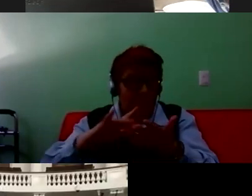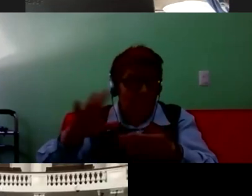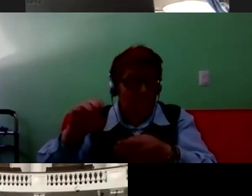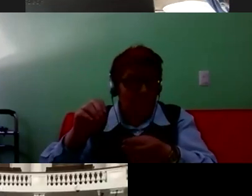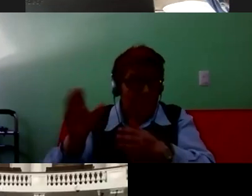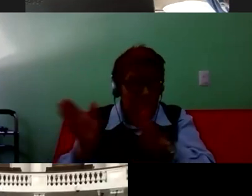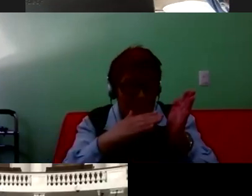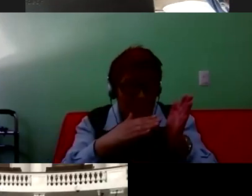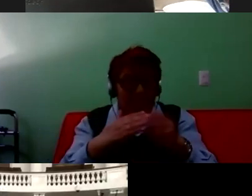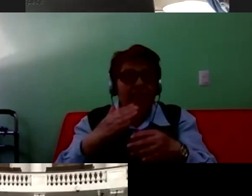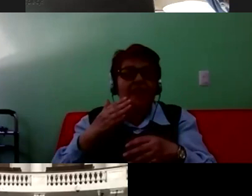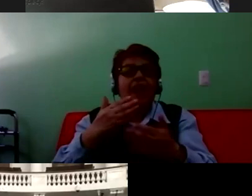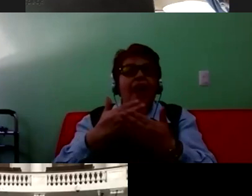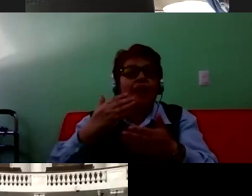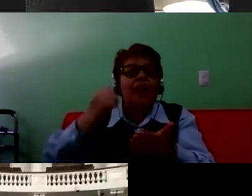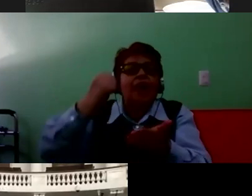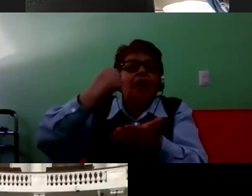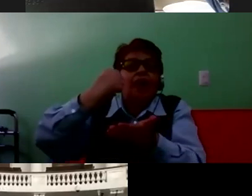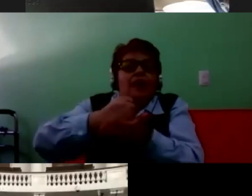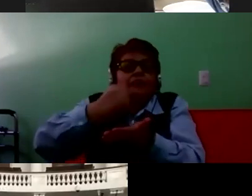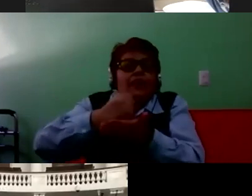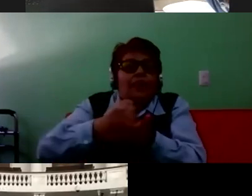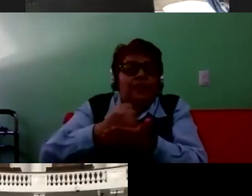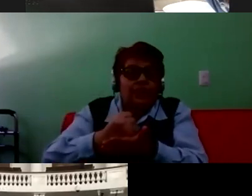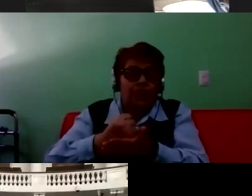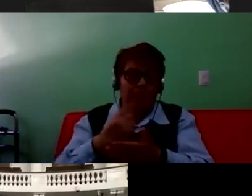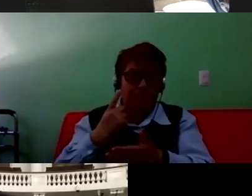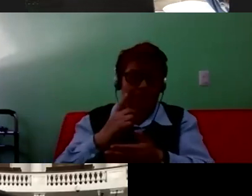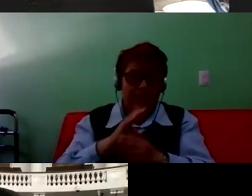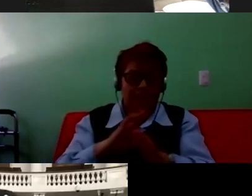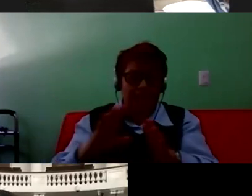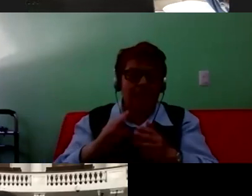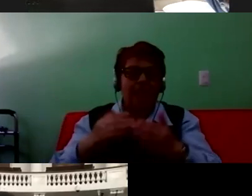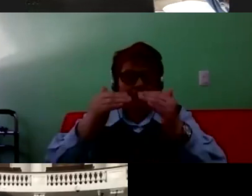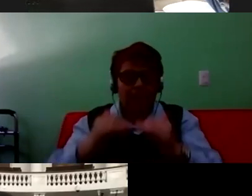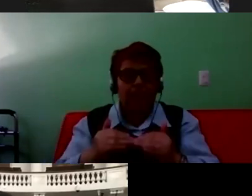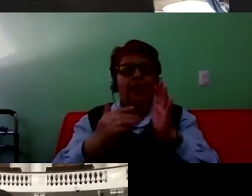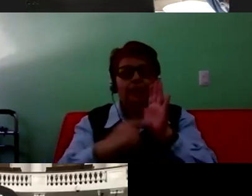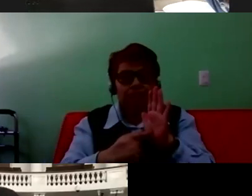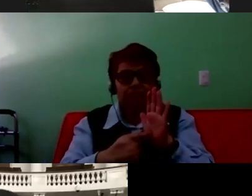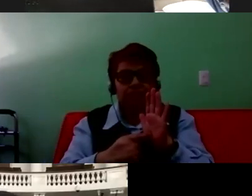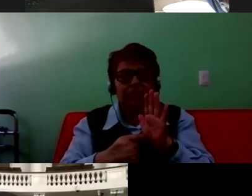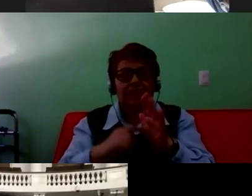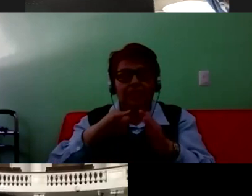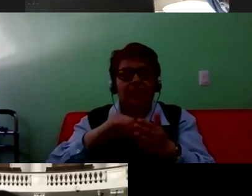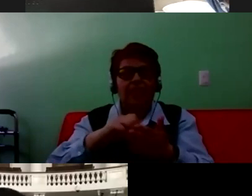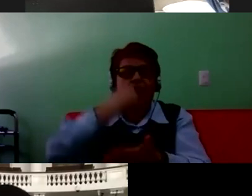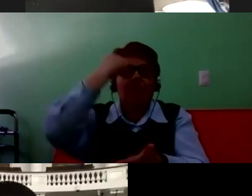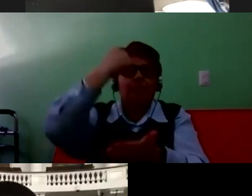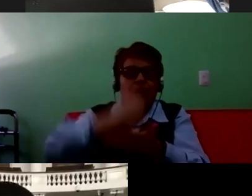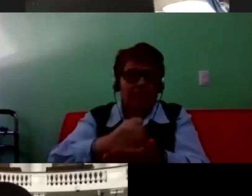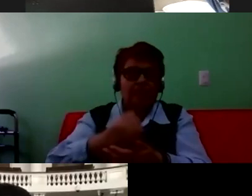día. Faltaría la aprobación del orden del día. Ahora se pone a consideración si se